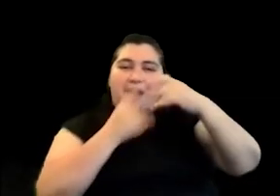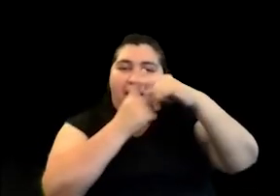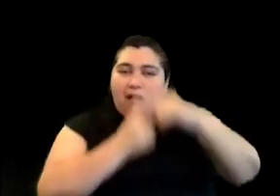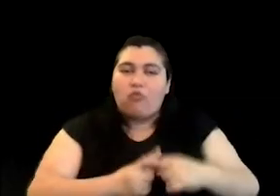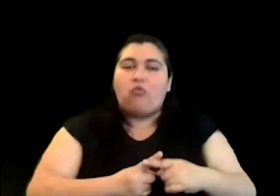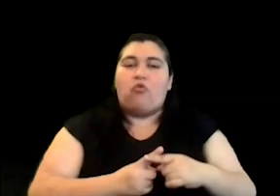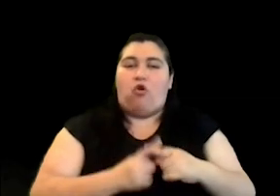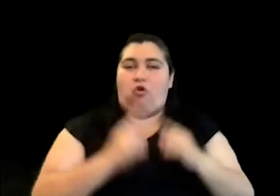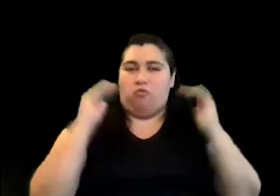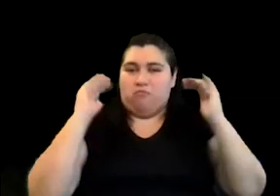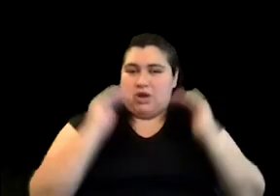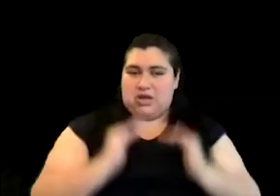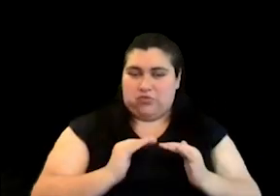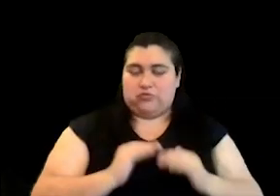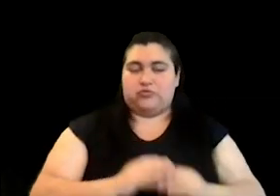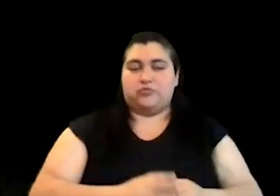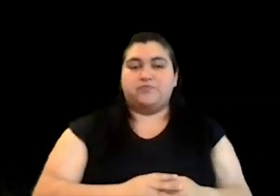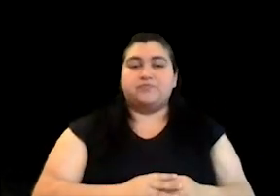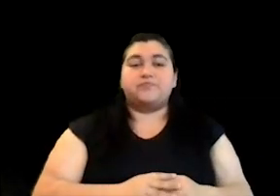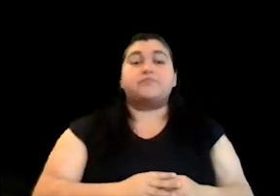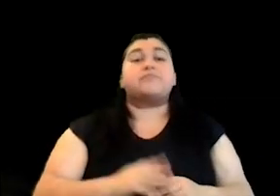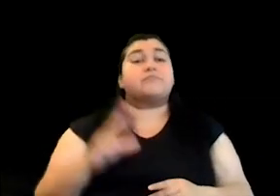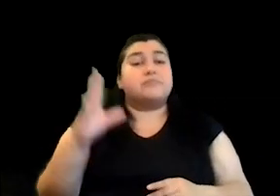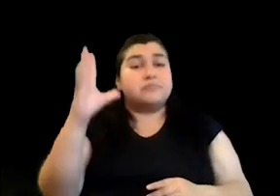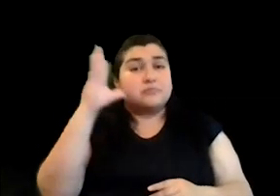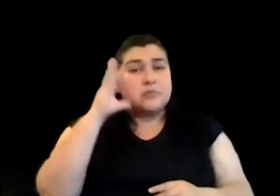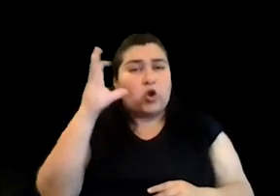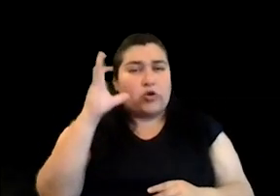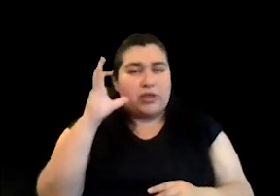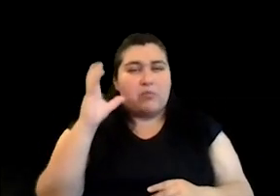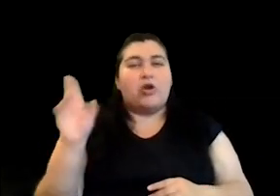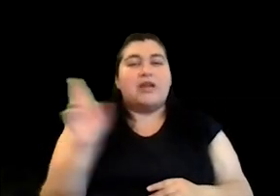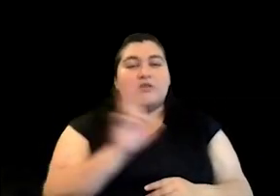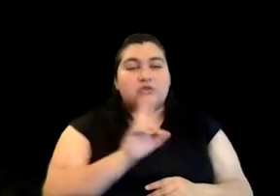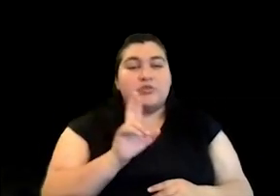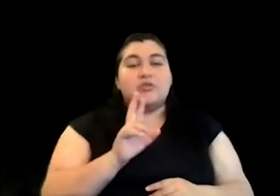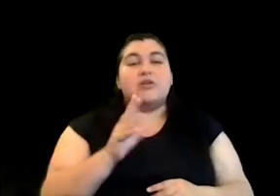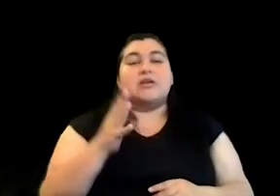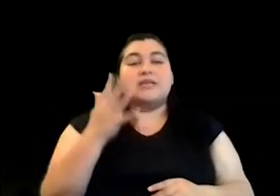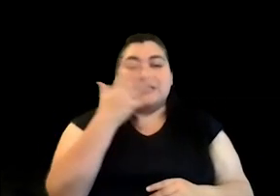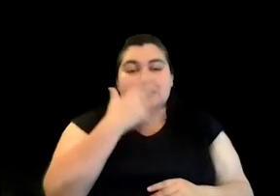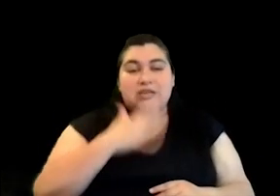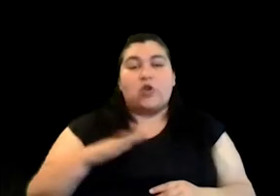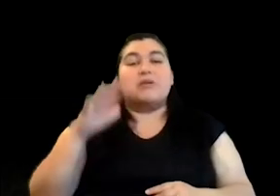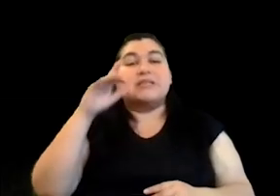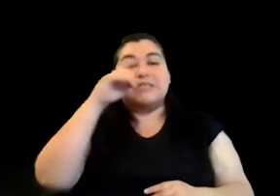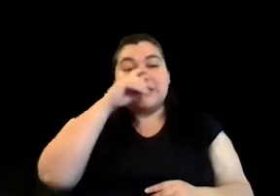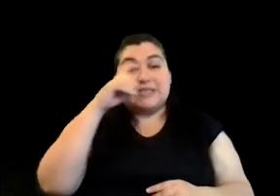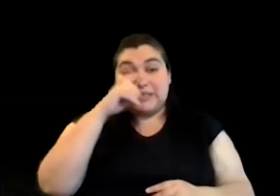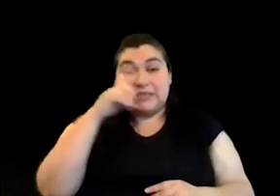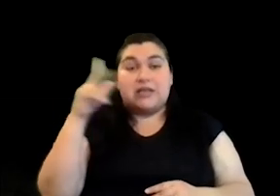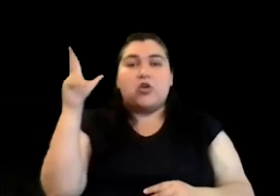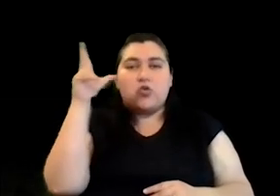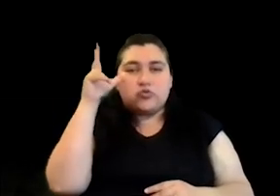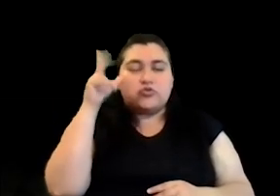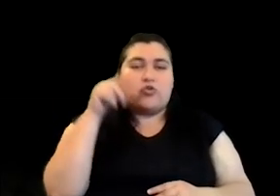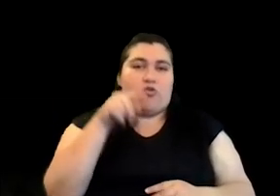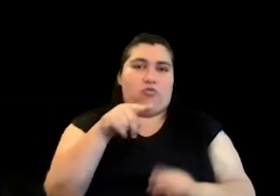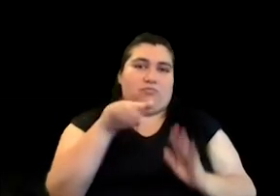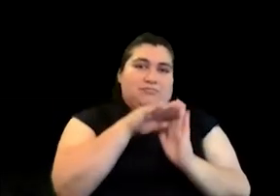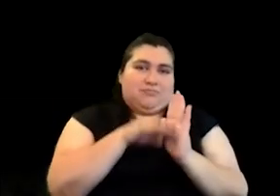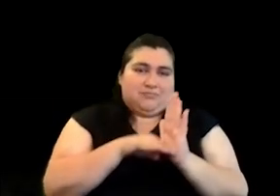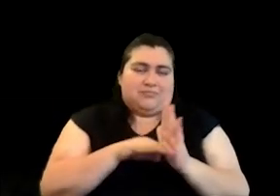reducción. Recordemos que la resolución 5778 nos define que para